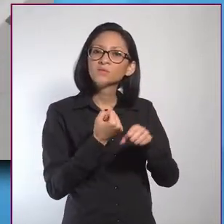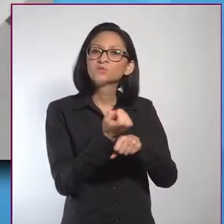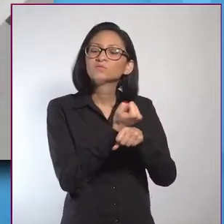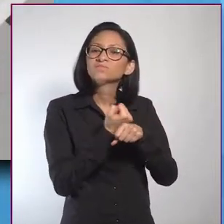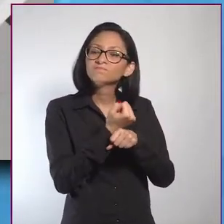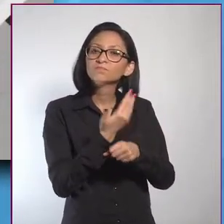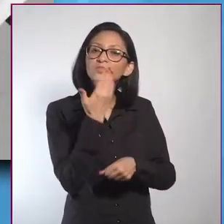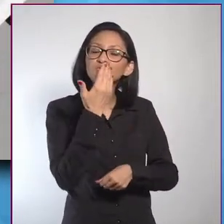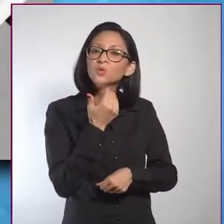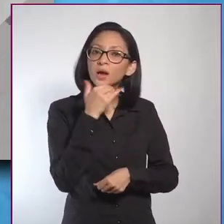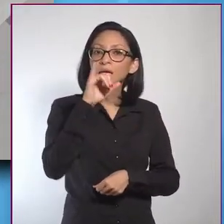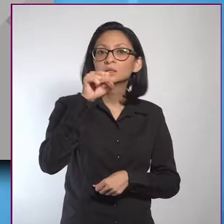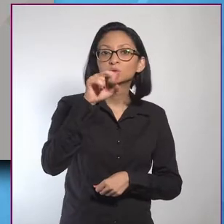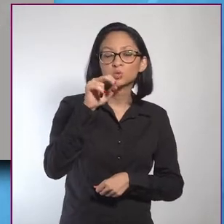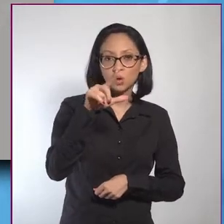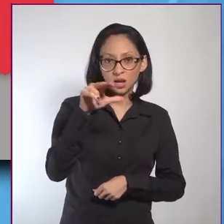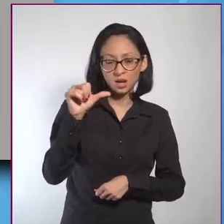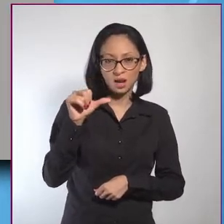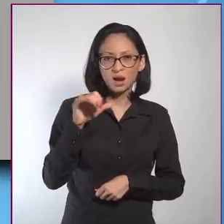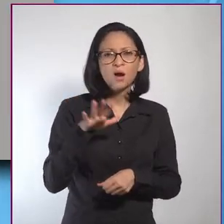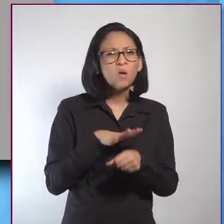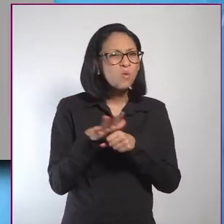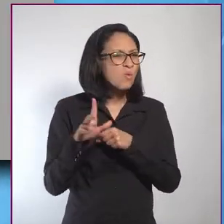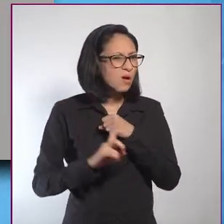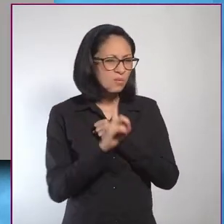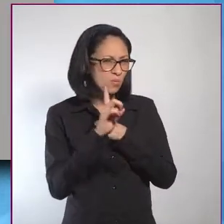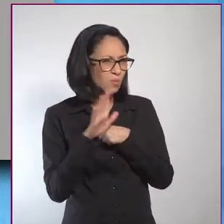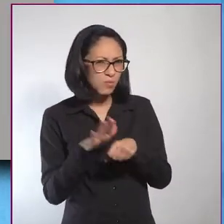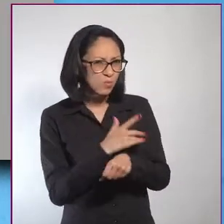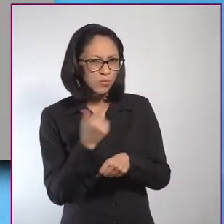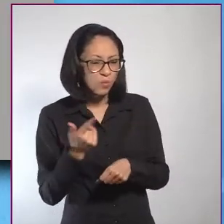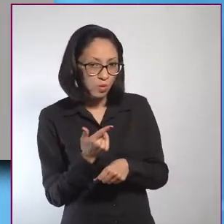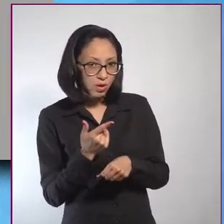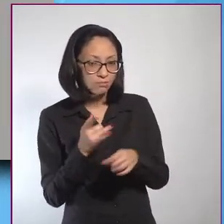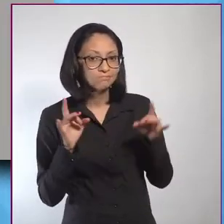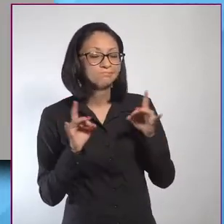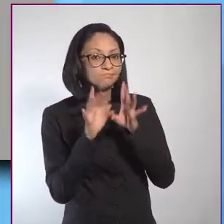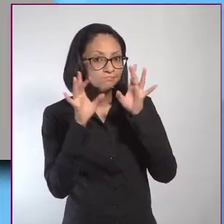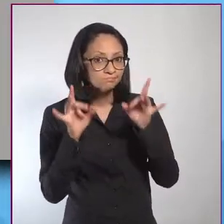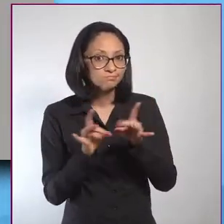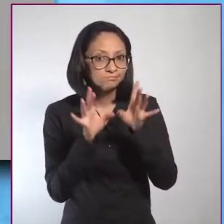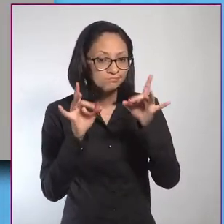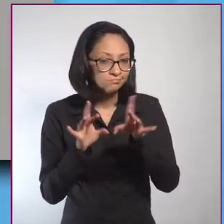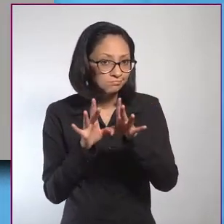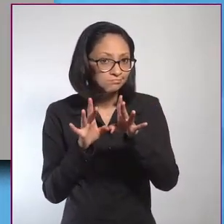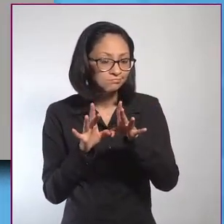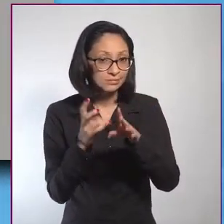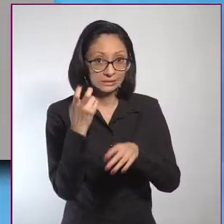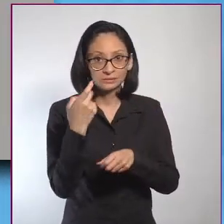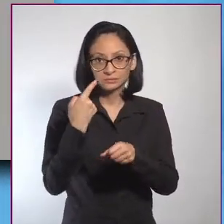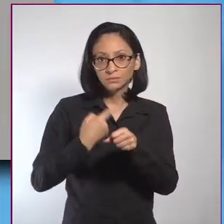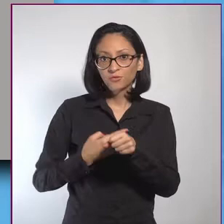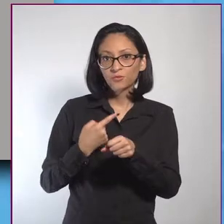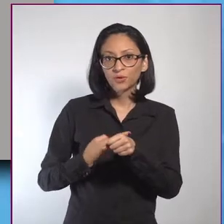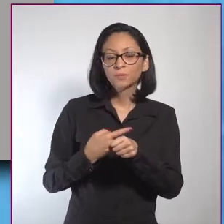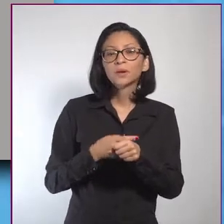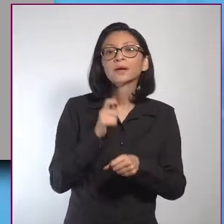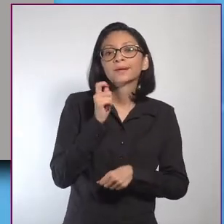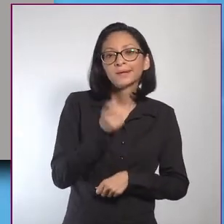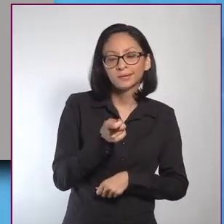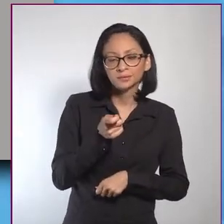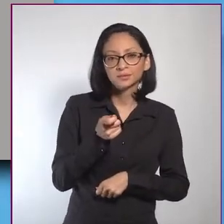de insulina. Algunas de las causas o factores que desencadenan la cetoacidosis diabética